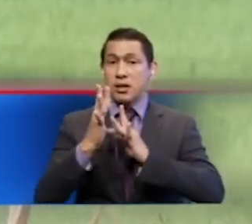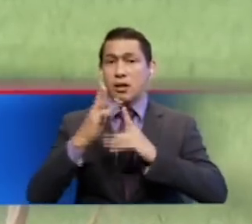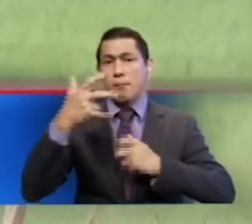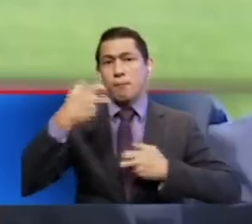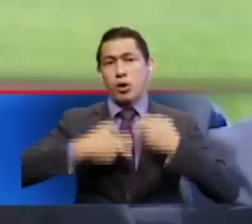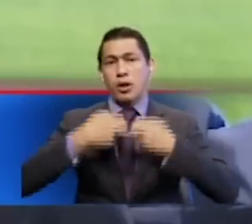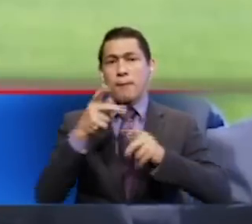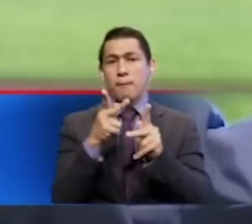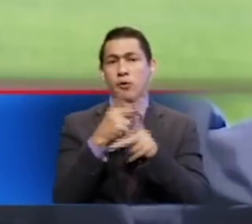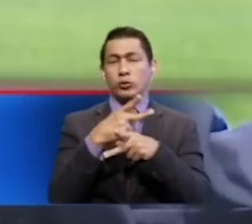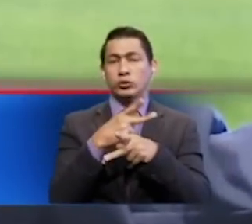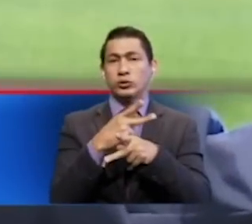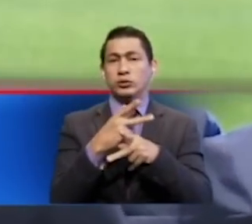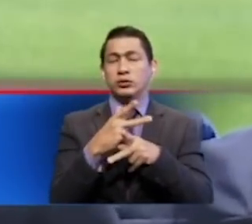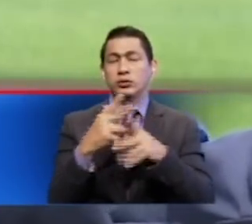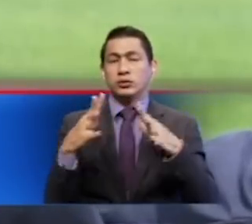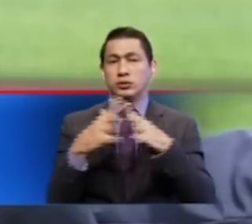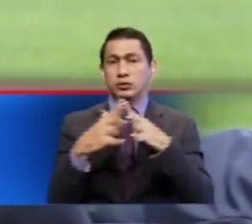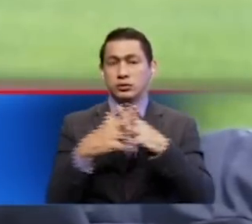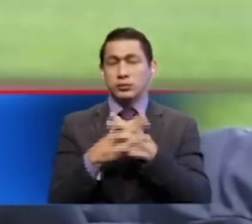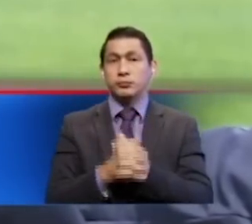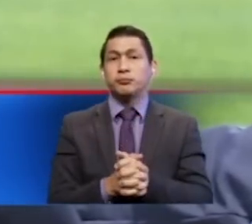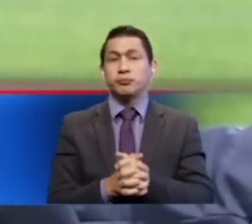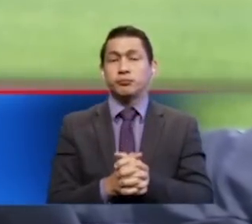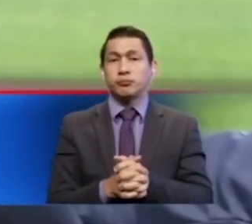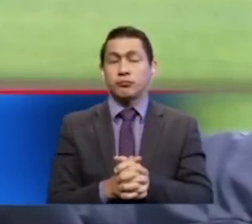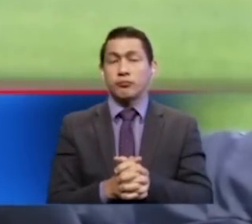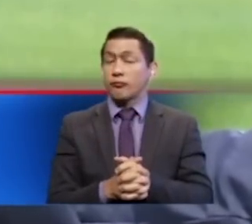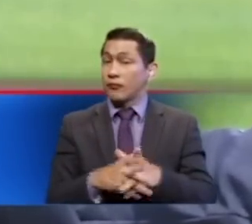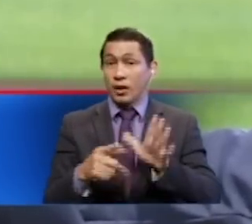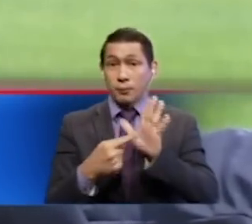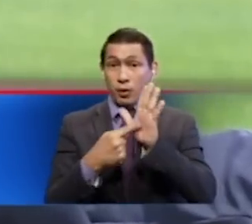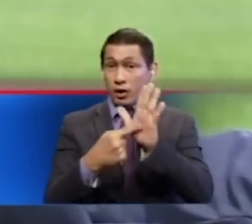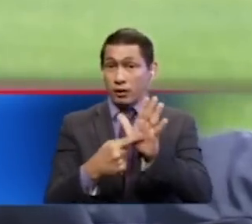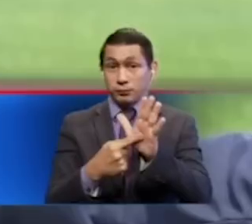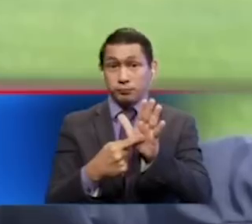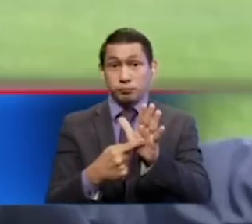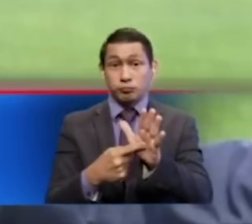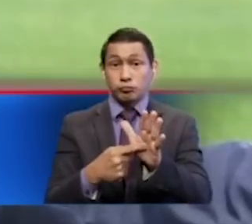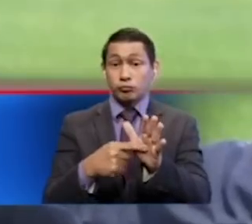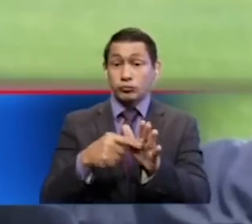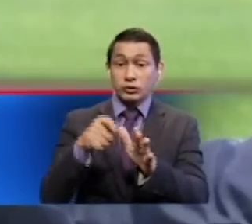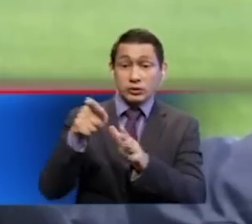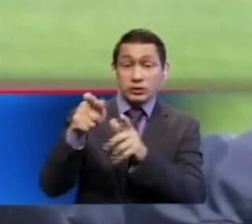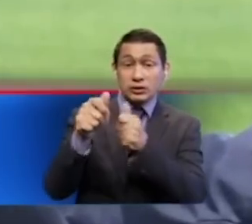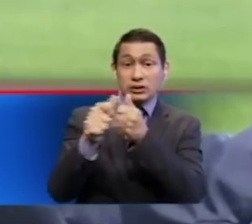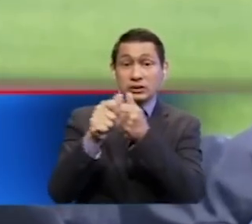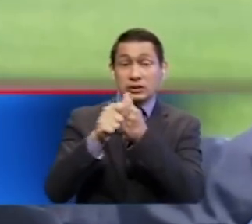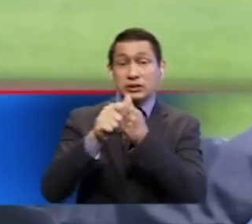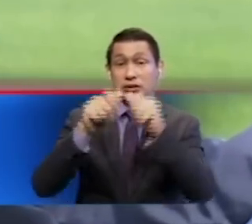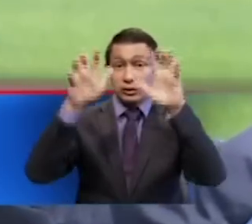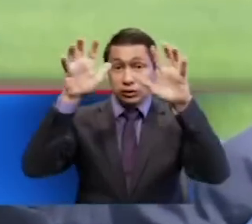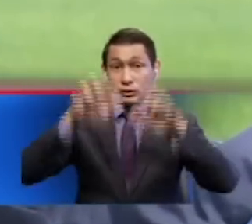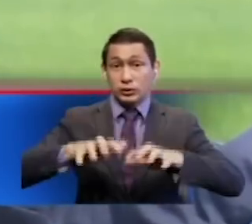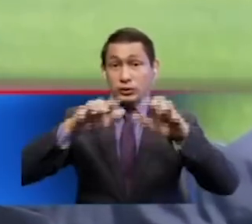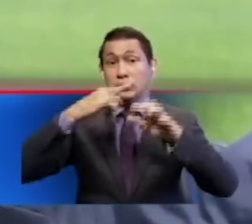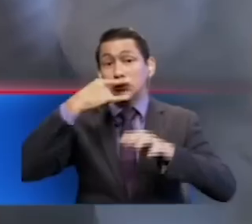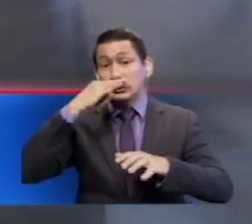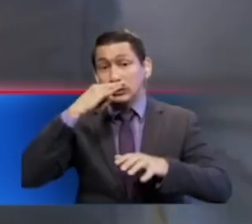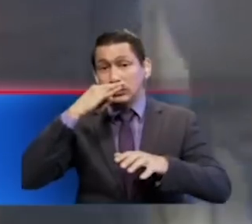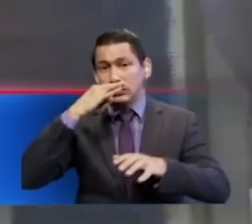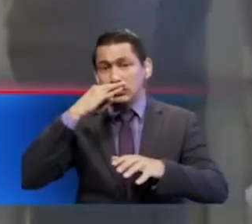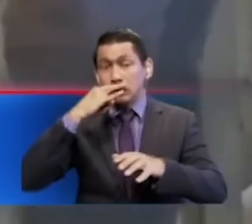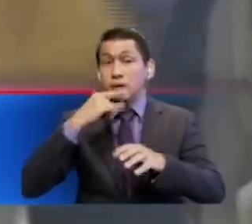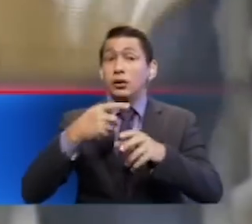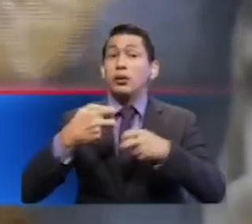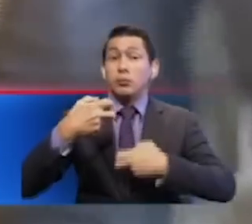invierno. Van a exportar 60.000 toneladas de arroz. Si no se cosecha a tiempo, se viene el fenómeno del Niño, ya no son 60.000 que van a exportar,